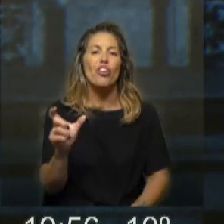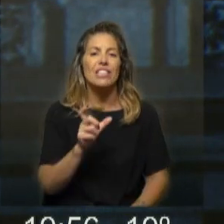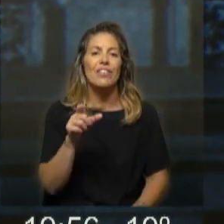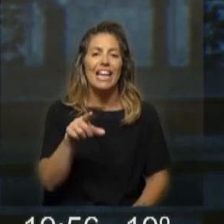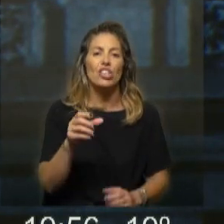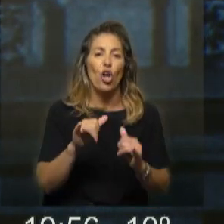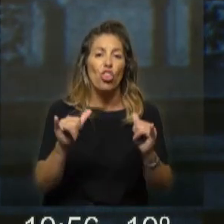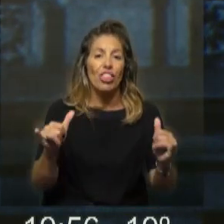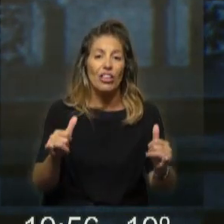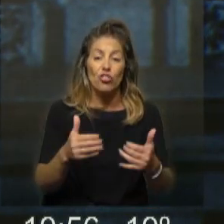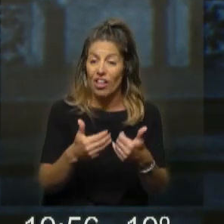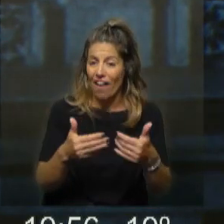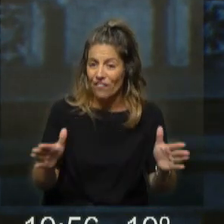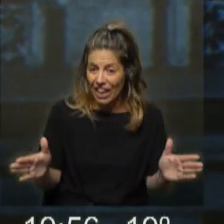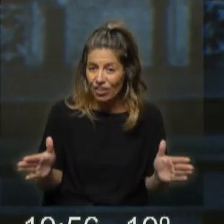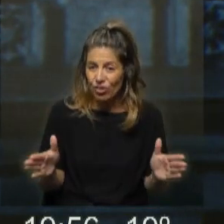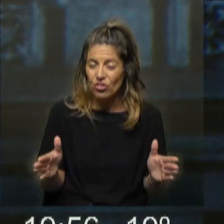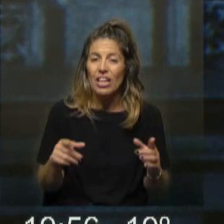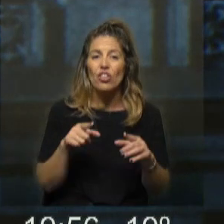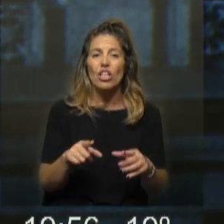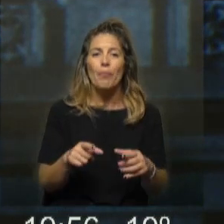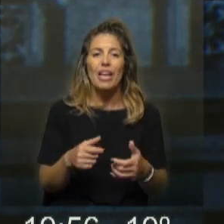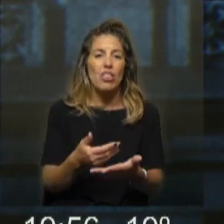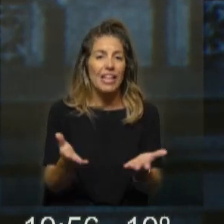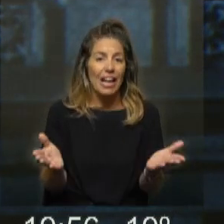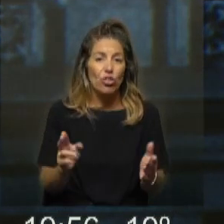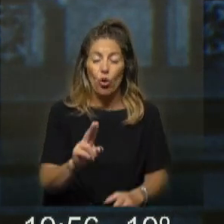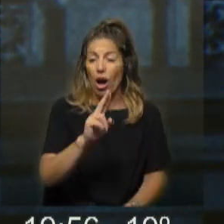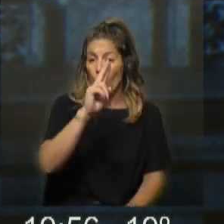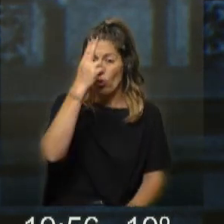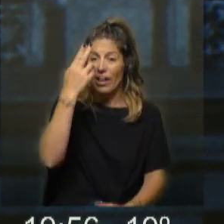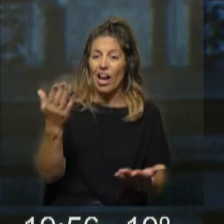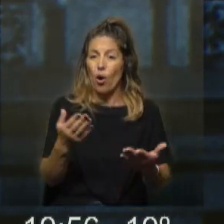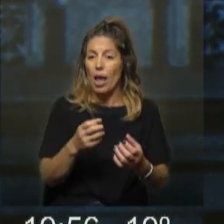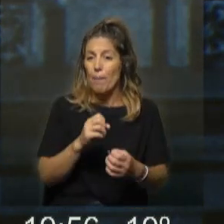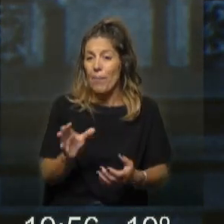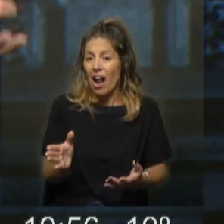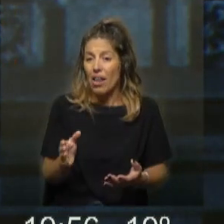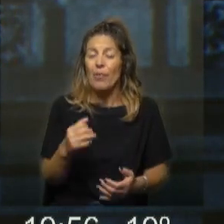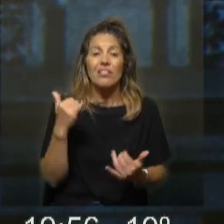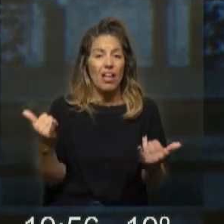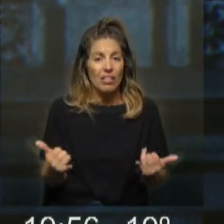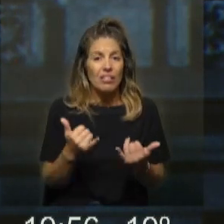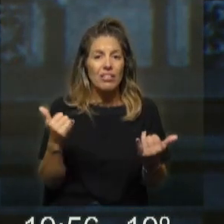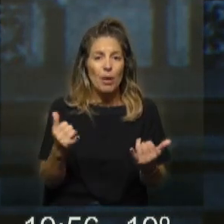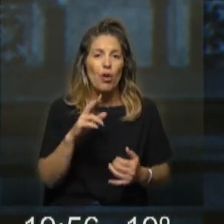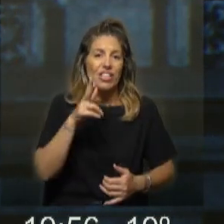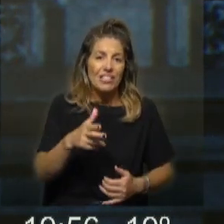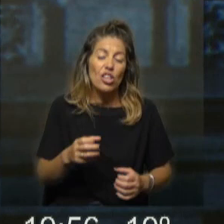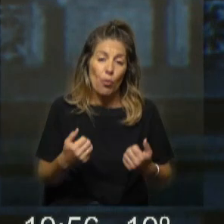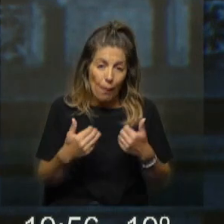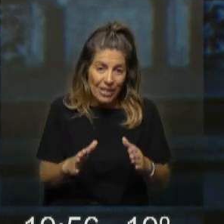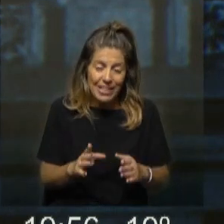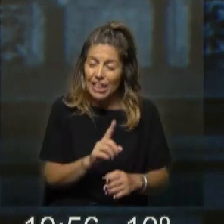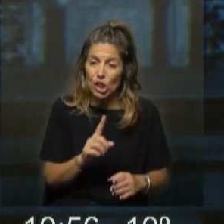estos datos abiertos. También esto está, como de alguna manera, dejando a Uruguay mal parado, porque hace tiempo que viene diciendo que lo va a implementar y